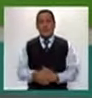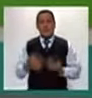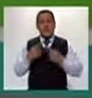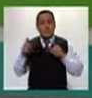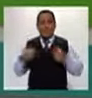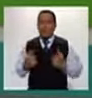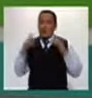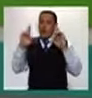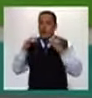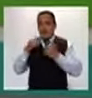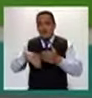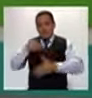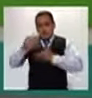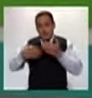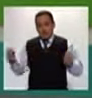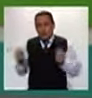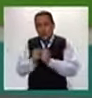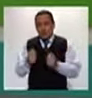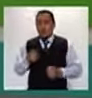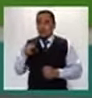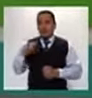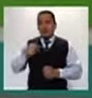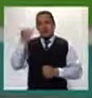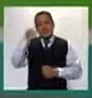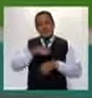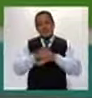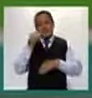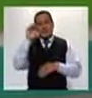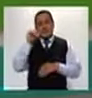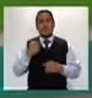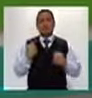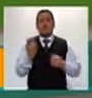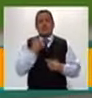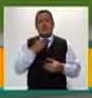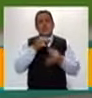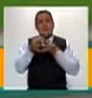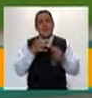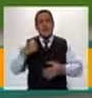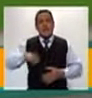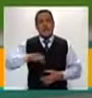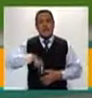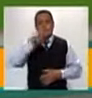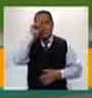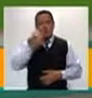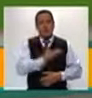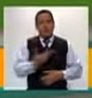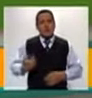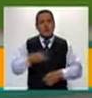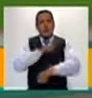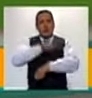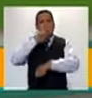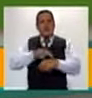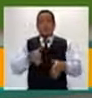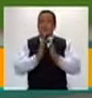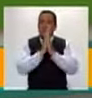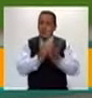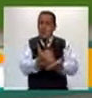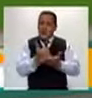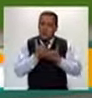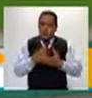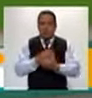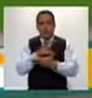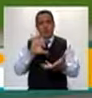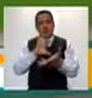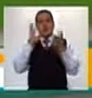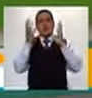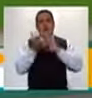espero que en otra oportunidad estés con nosotros tu idea o si tu despedida solamente decirle a los alcaldes del perú a los vinos regionales a que cooperen con la gran